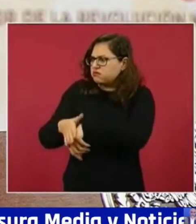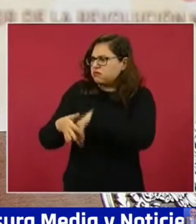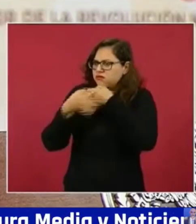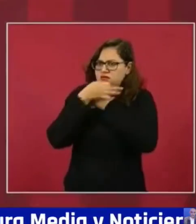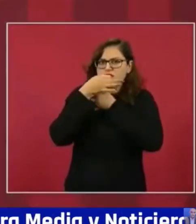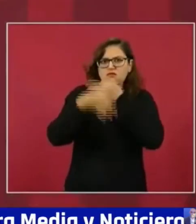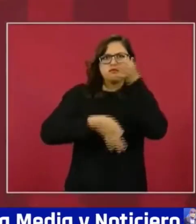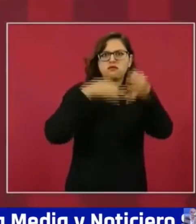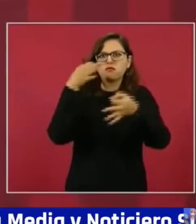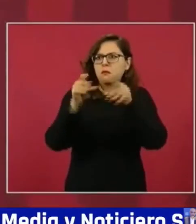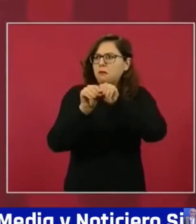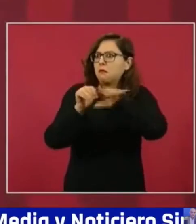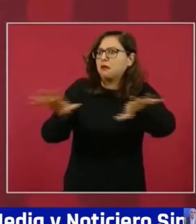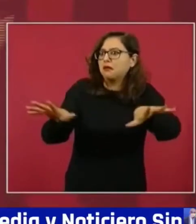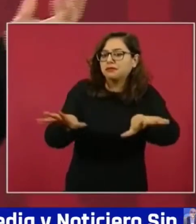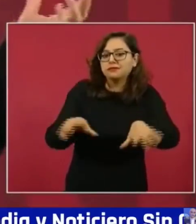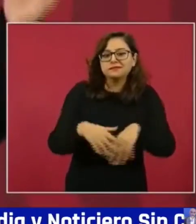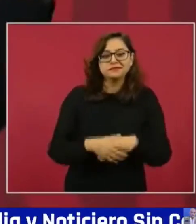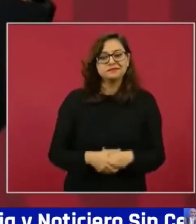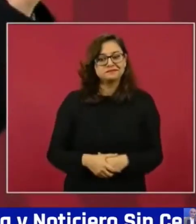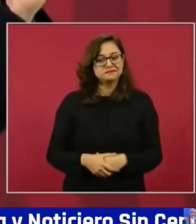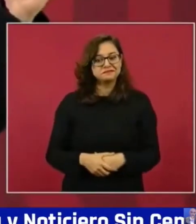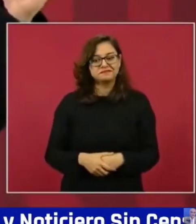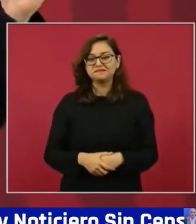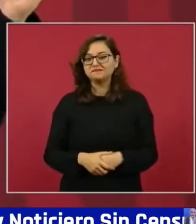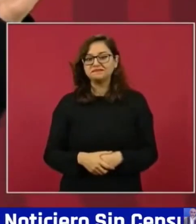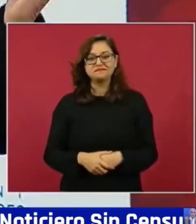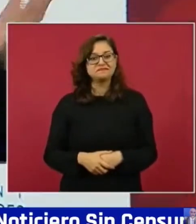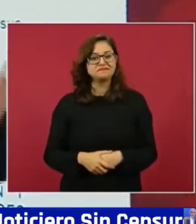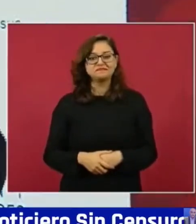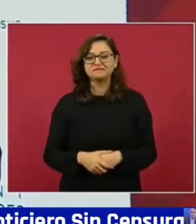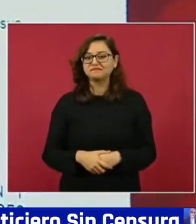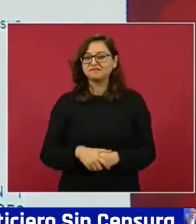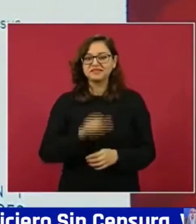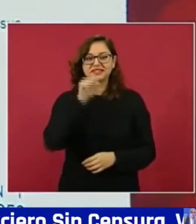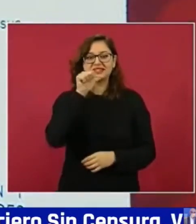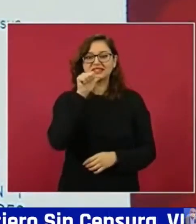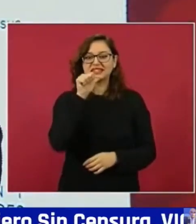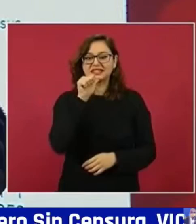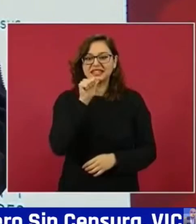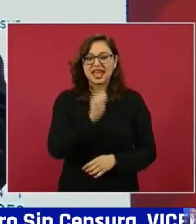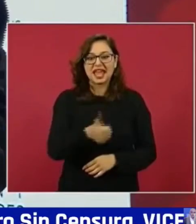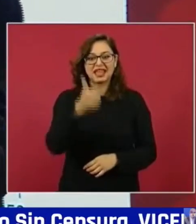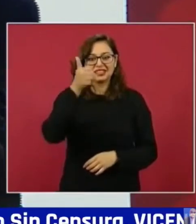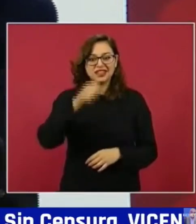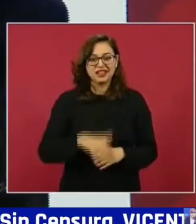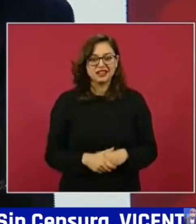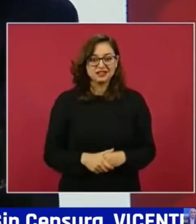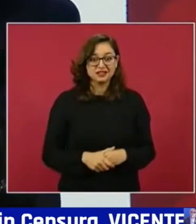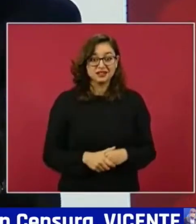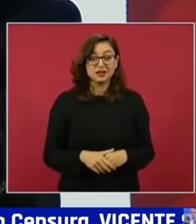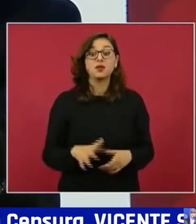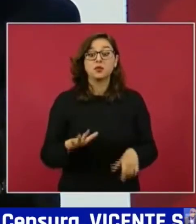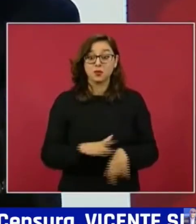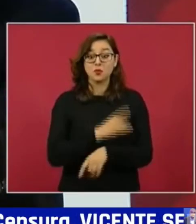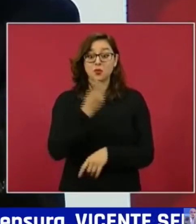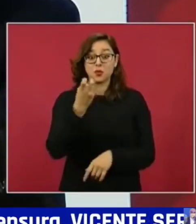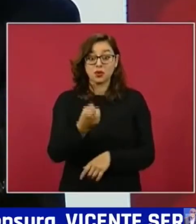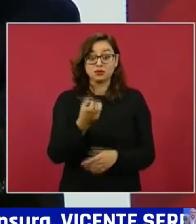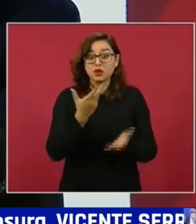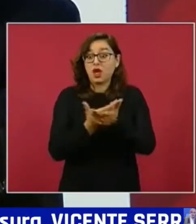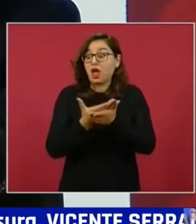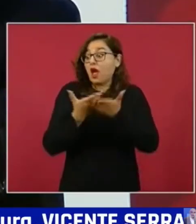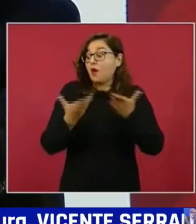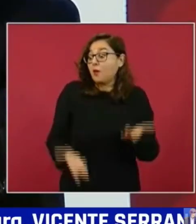Nada. Si por eso estamos viviendo un momento estelar en la